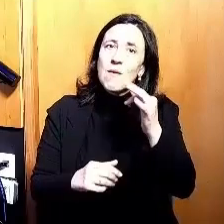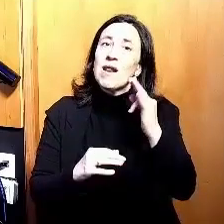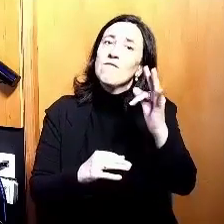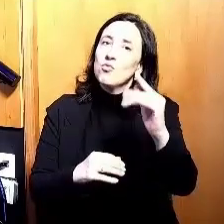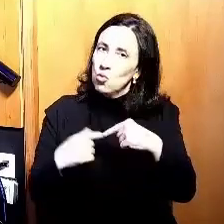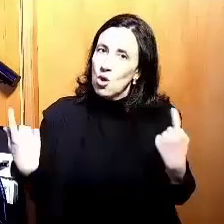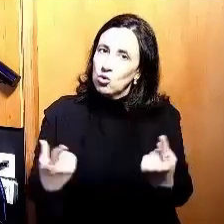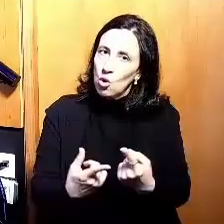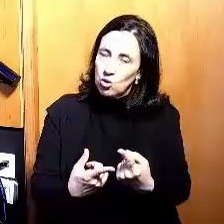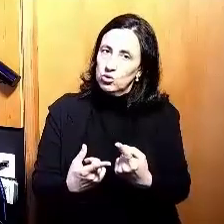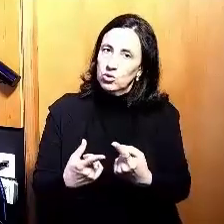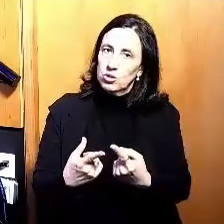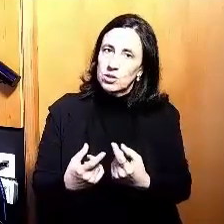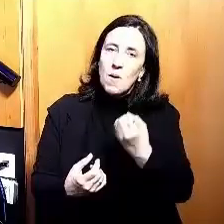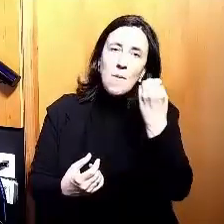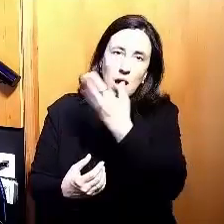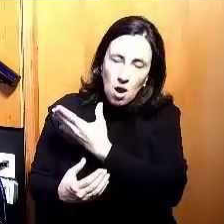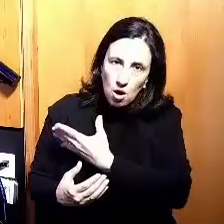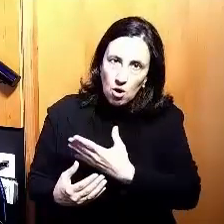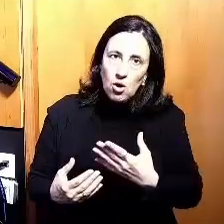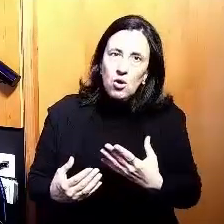futuro, para tornar mais sólido, mais